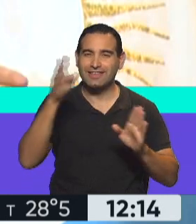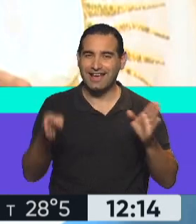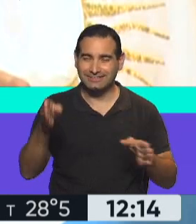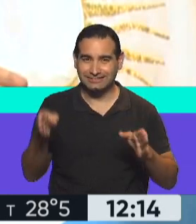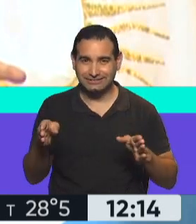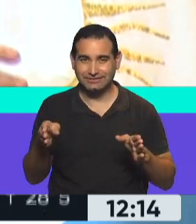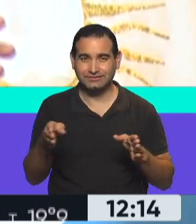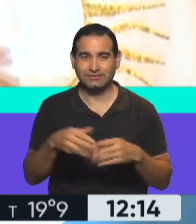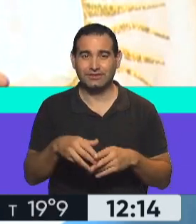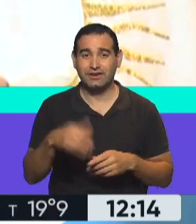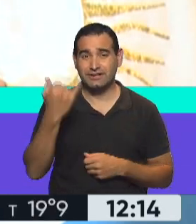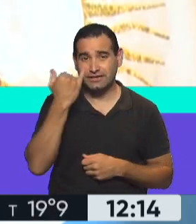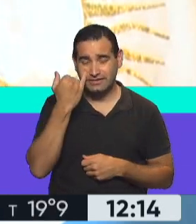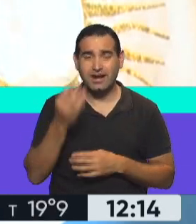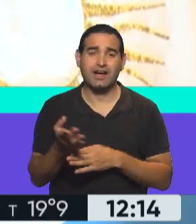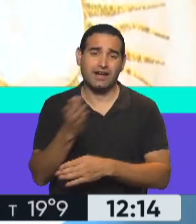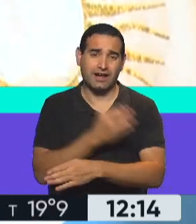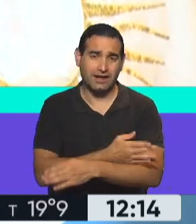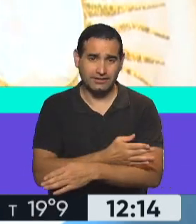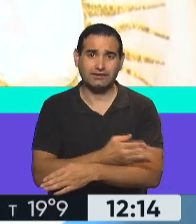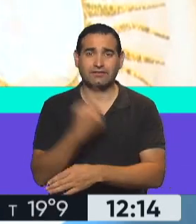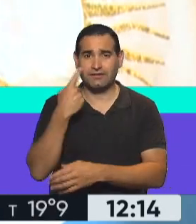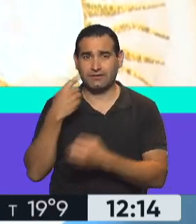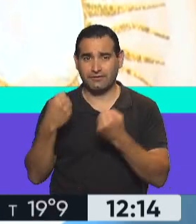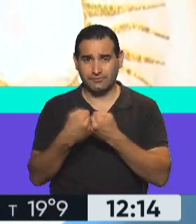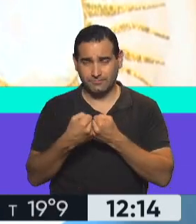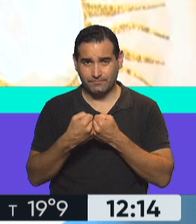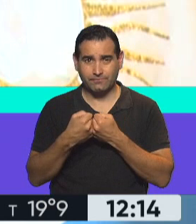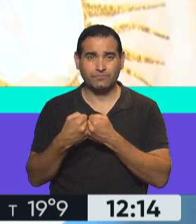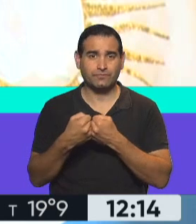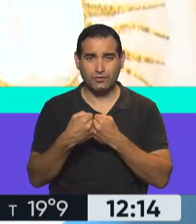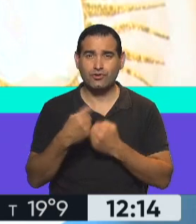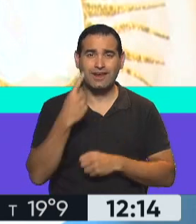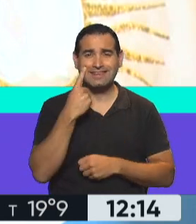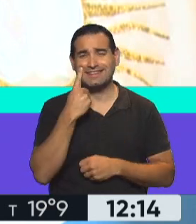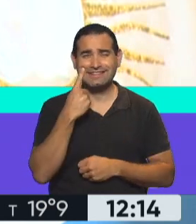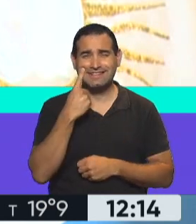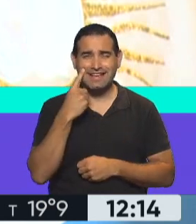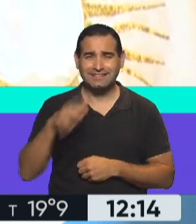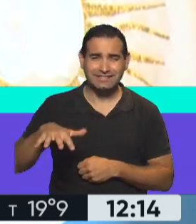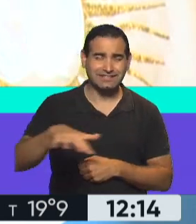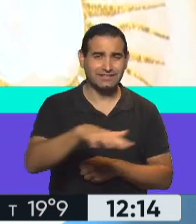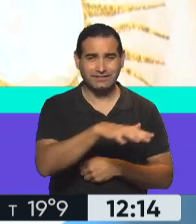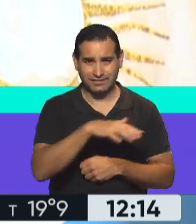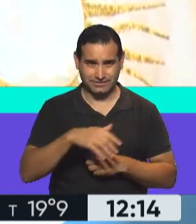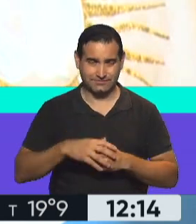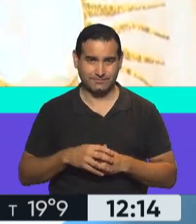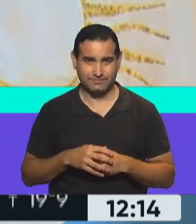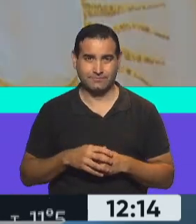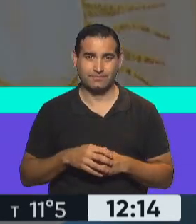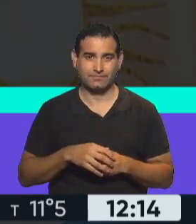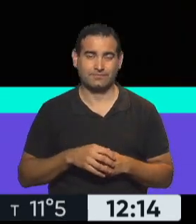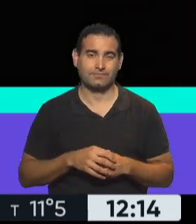habiéndolo acordado, como corresponde, con todos los intendentes y jefes comunales de